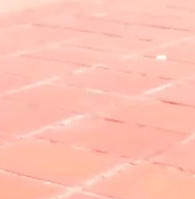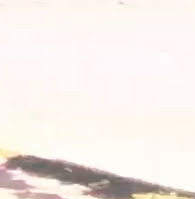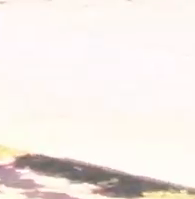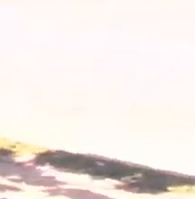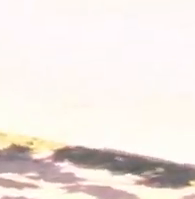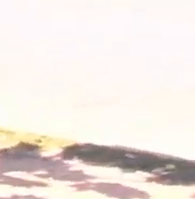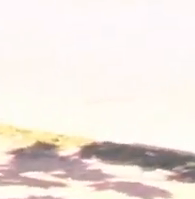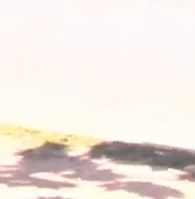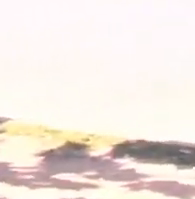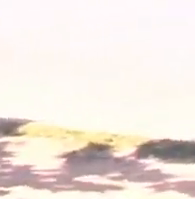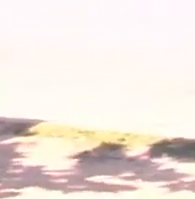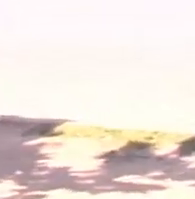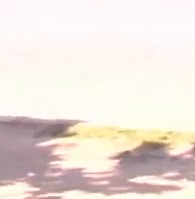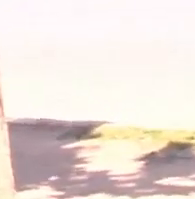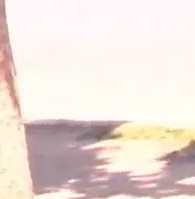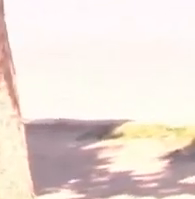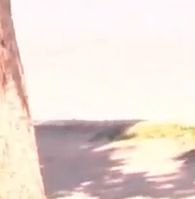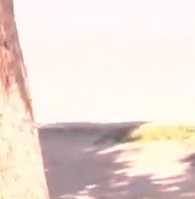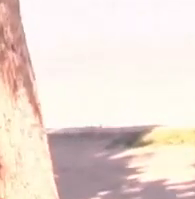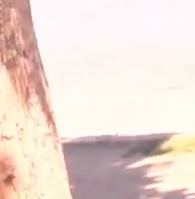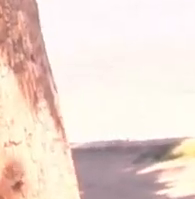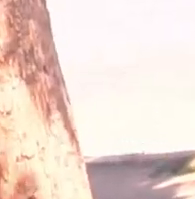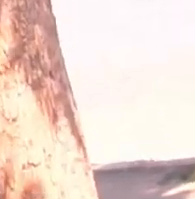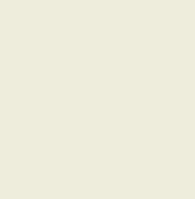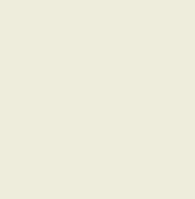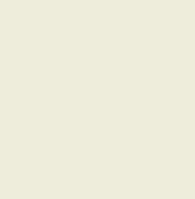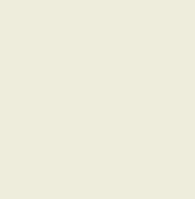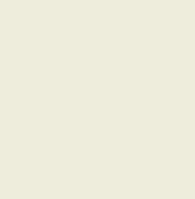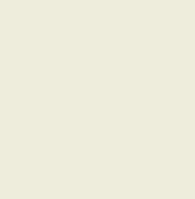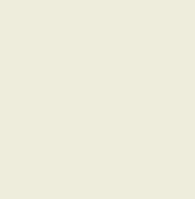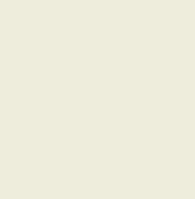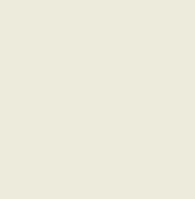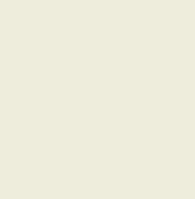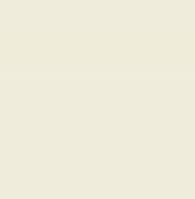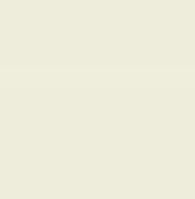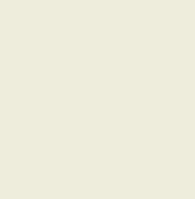302-464-9307. MUPIs Publicitarios. Marketing Glafus.